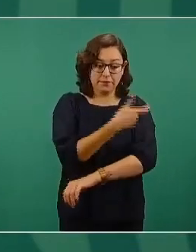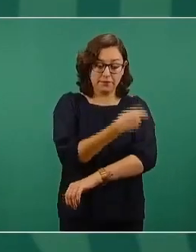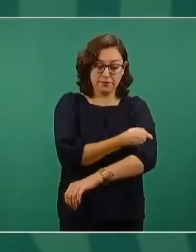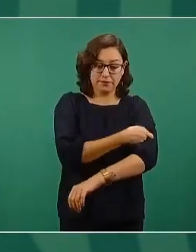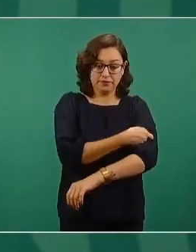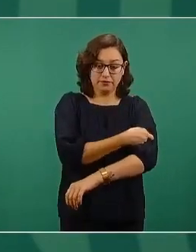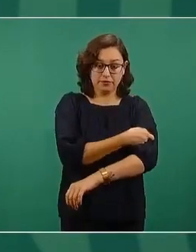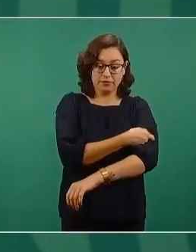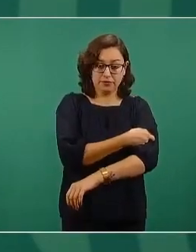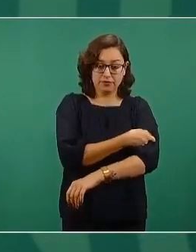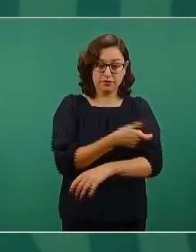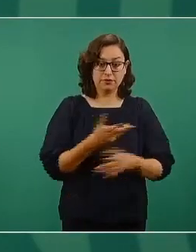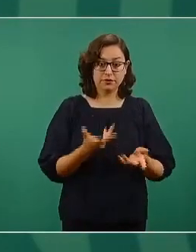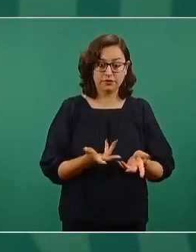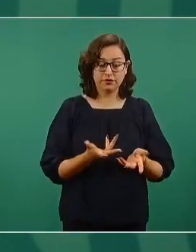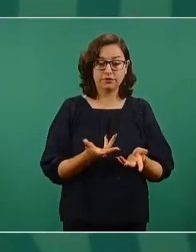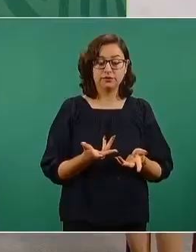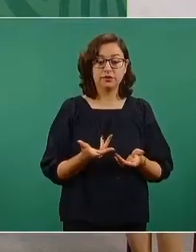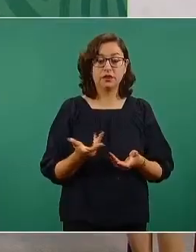destinar